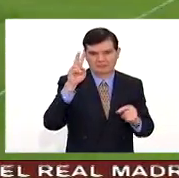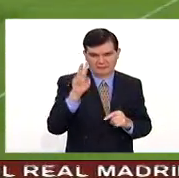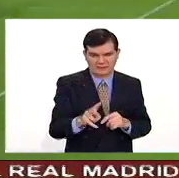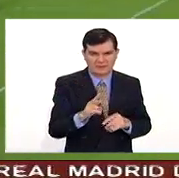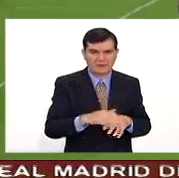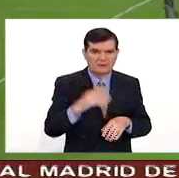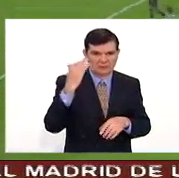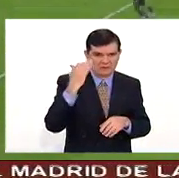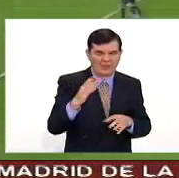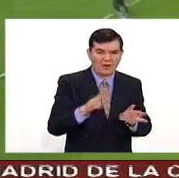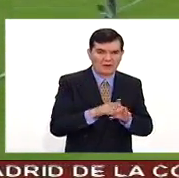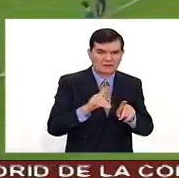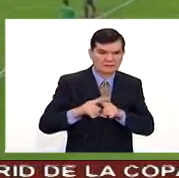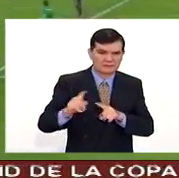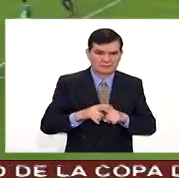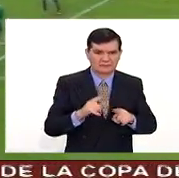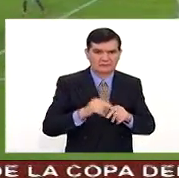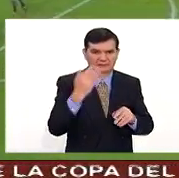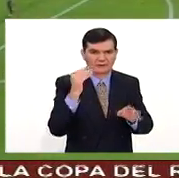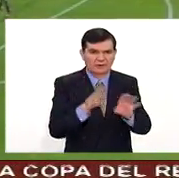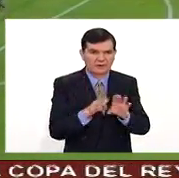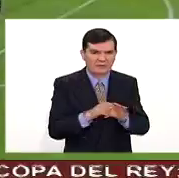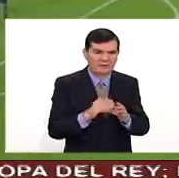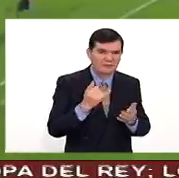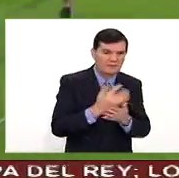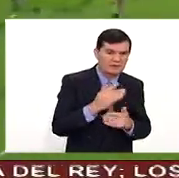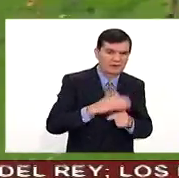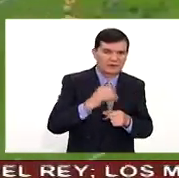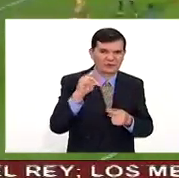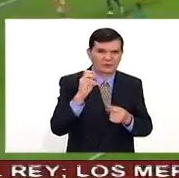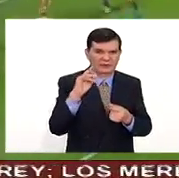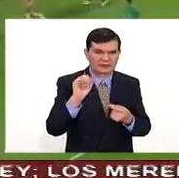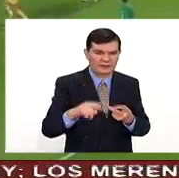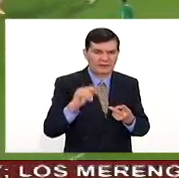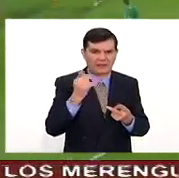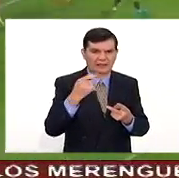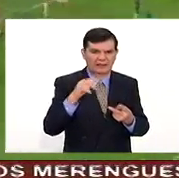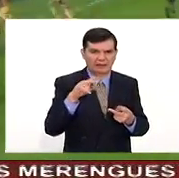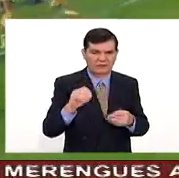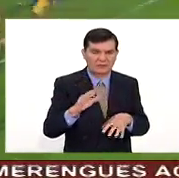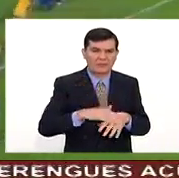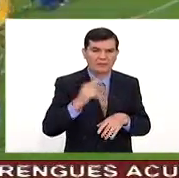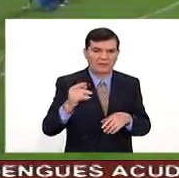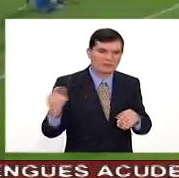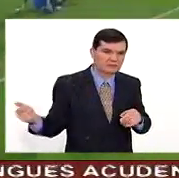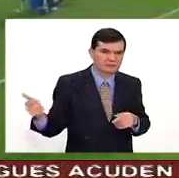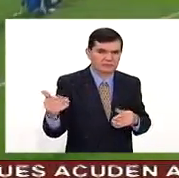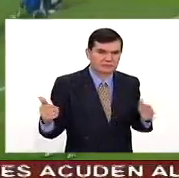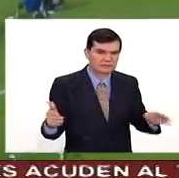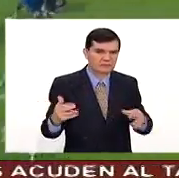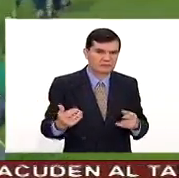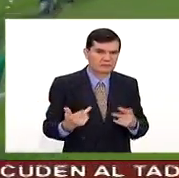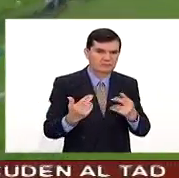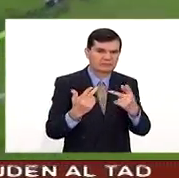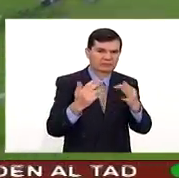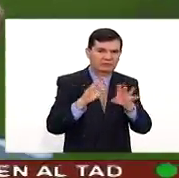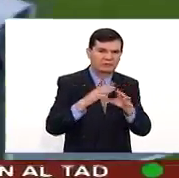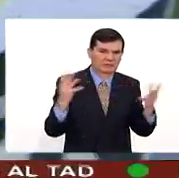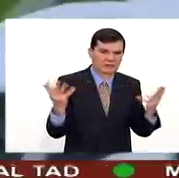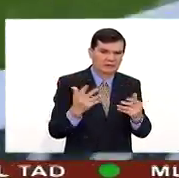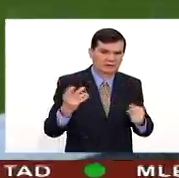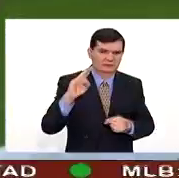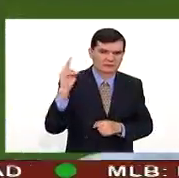que durante todo el encuentro no supieron cómo frenar ni a Jürgen Damm ni a Javier Aquino, que por las bandas destrozaron a cuanto jugador